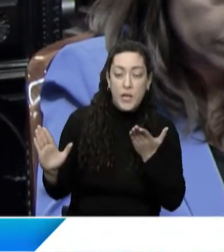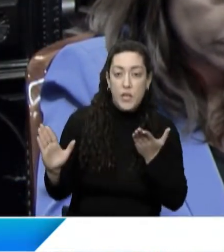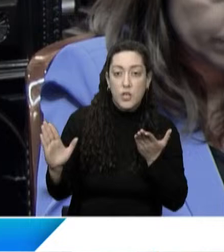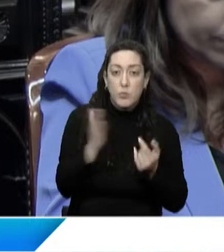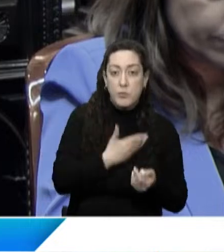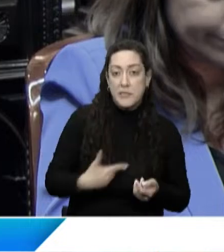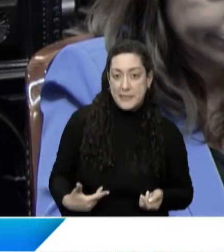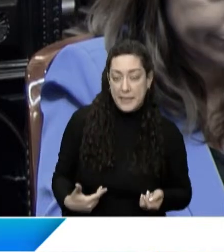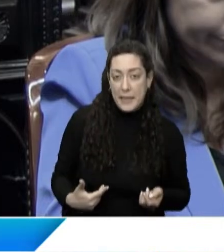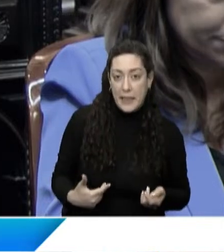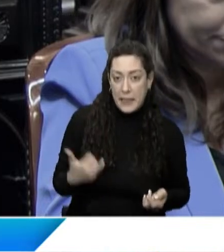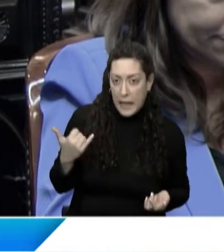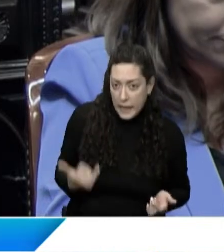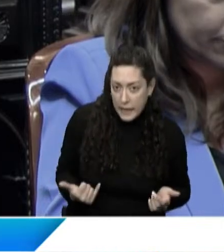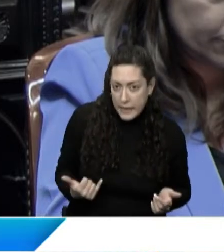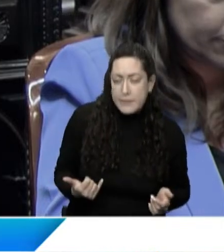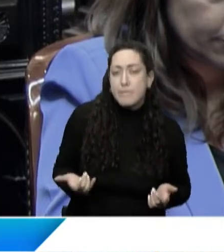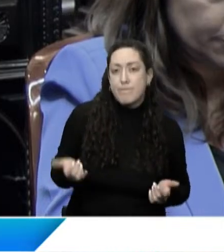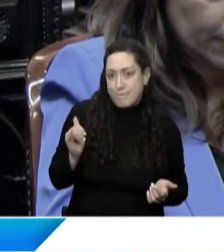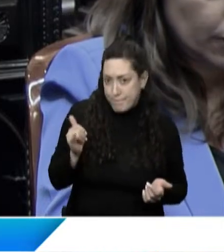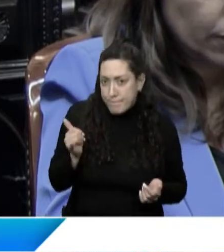presidente de la Nación, sí tiene derecho a vetar.